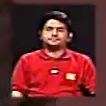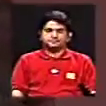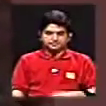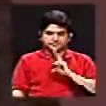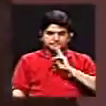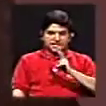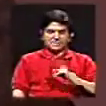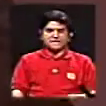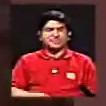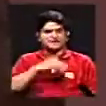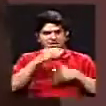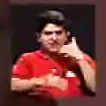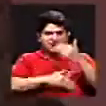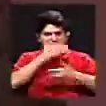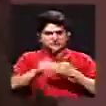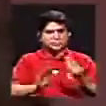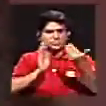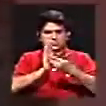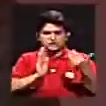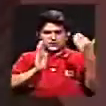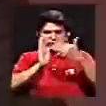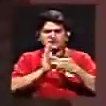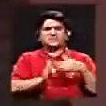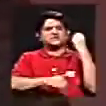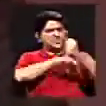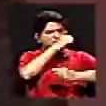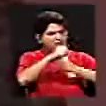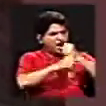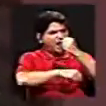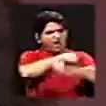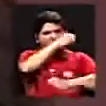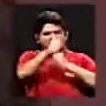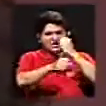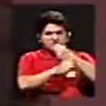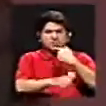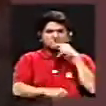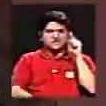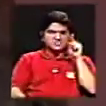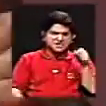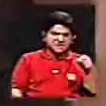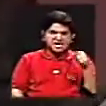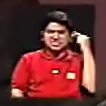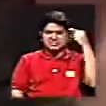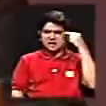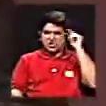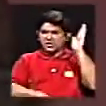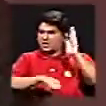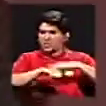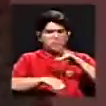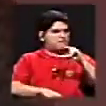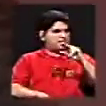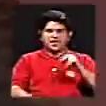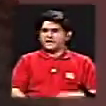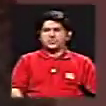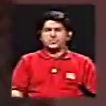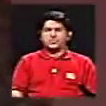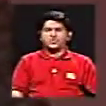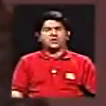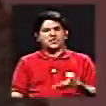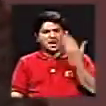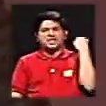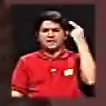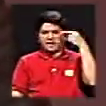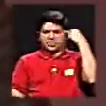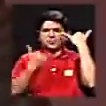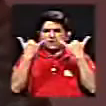es un proceso que ha venido en deterioro a lo largo de muchísimos años. Uno no podría decir que es culpa de esta administración, uh-huh. sino en realidad refleja lo que ha pasado en muchas